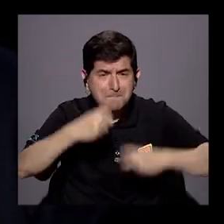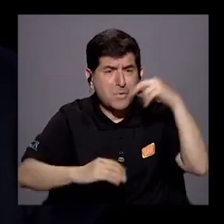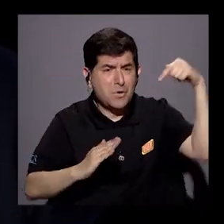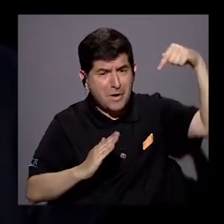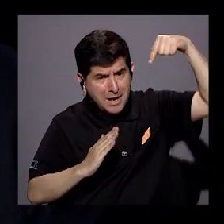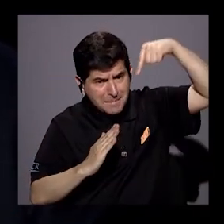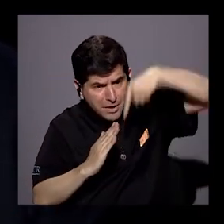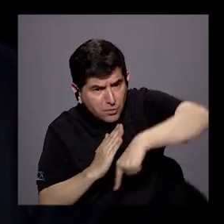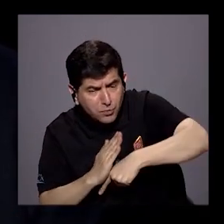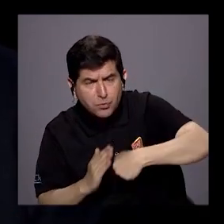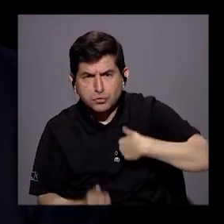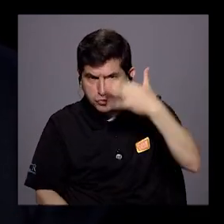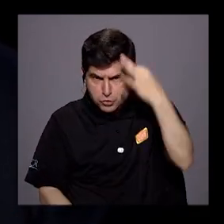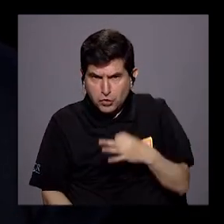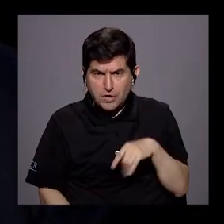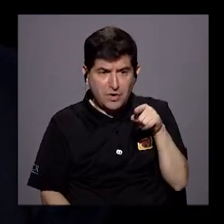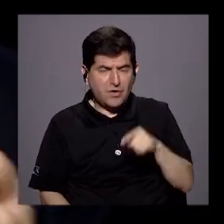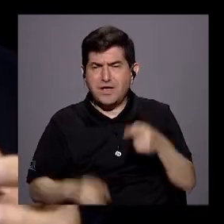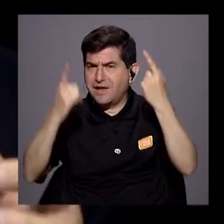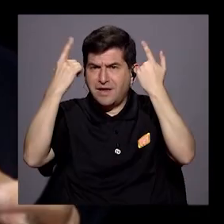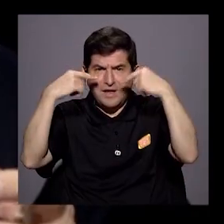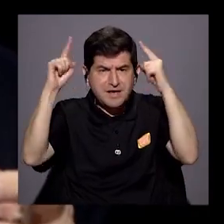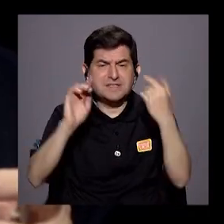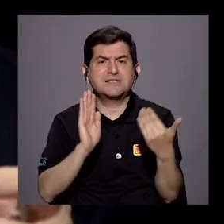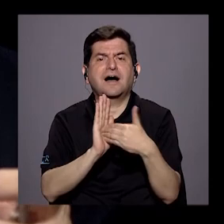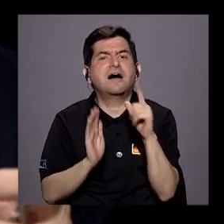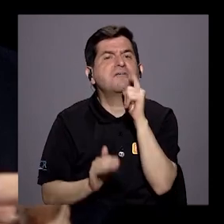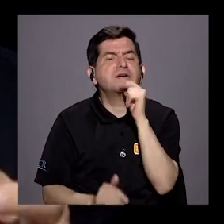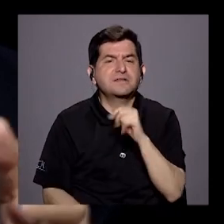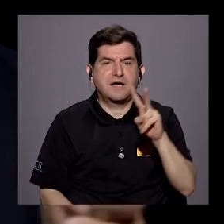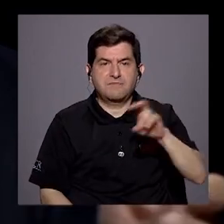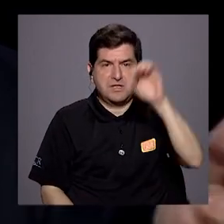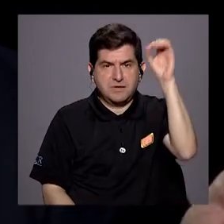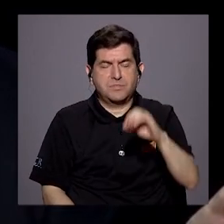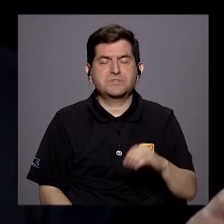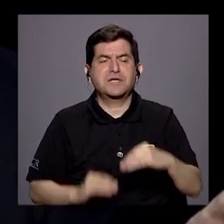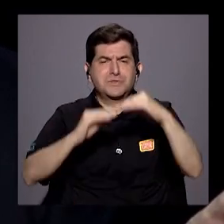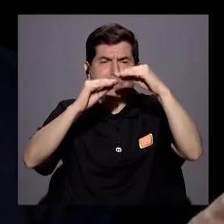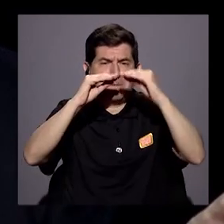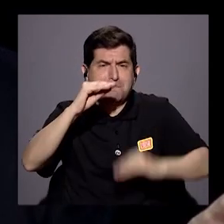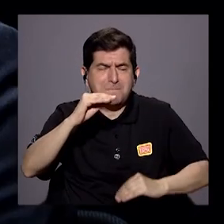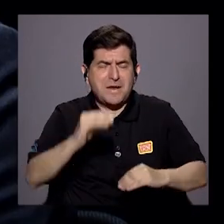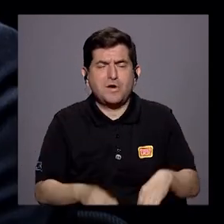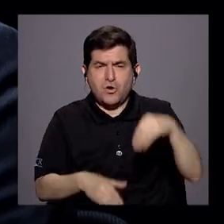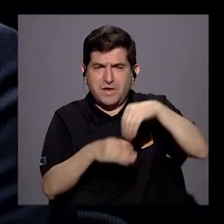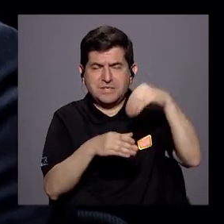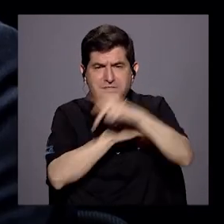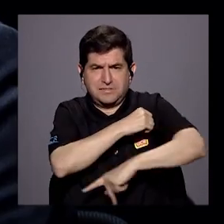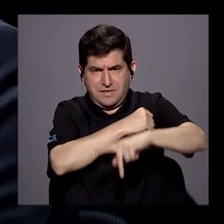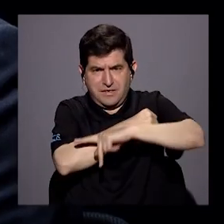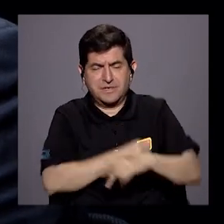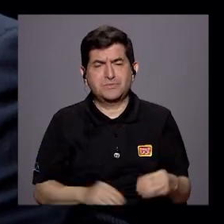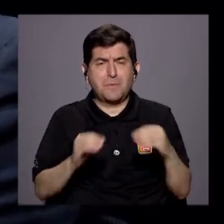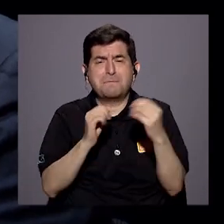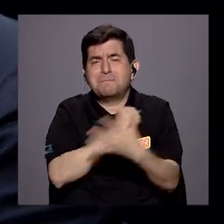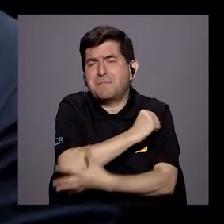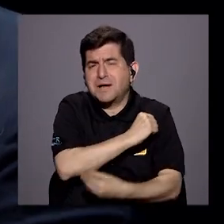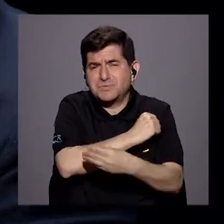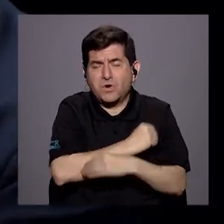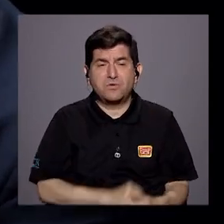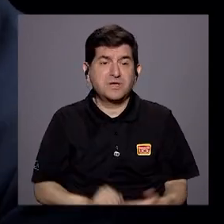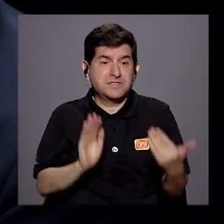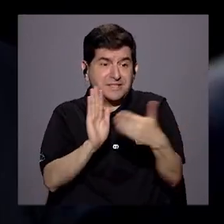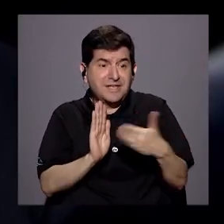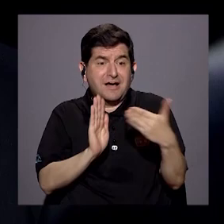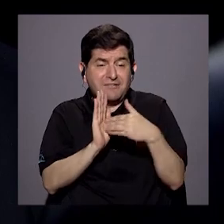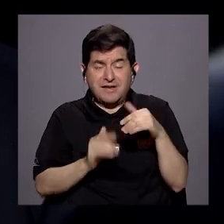que el problema más serio para mí es que esa ineficiencia el que la paga es el 20% más pobre la población que es el que está